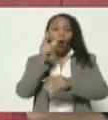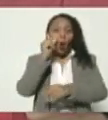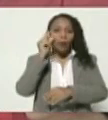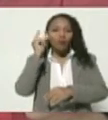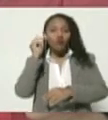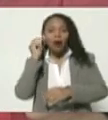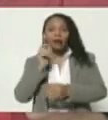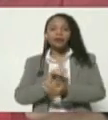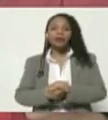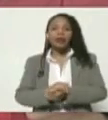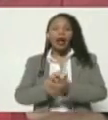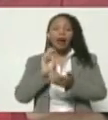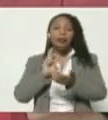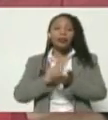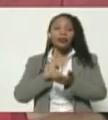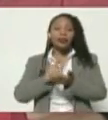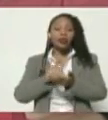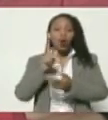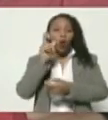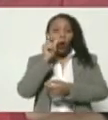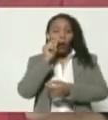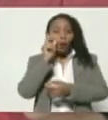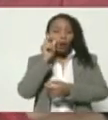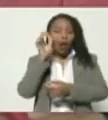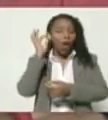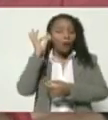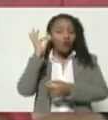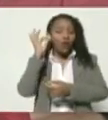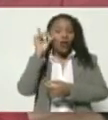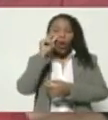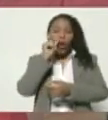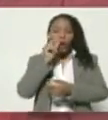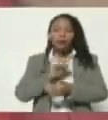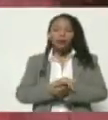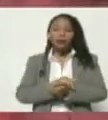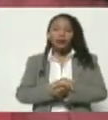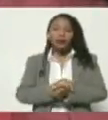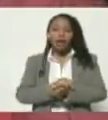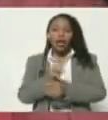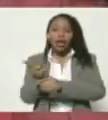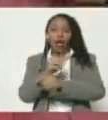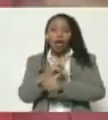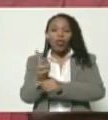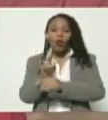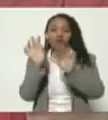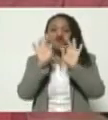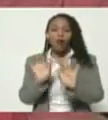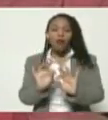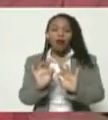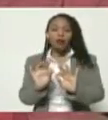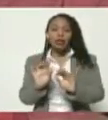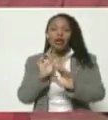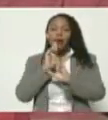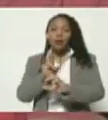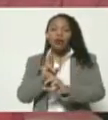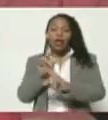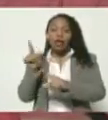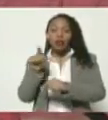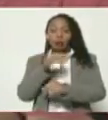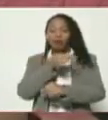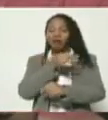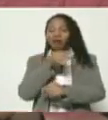garantizar la participación de la mujer y del hombre en ambos casos, y los resultados son